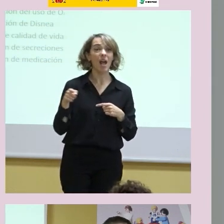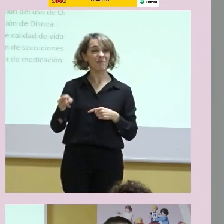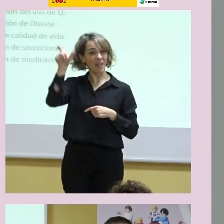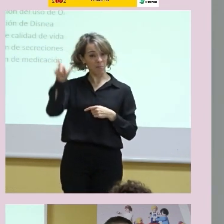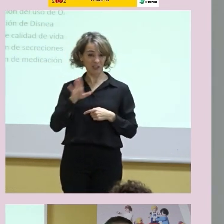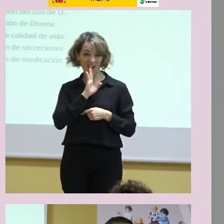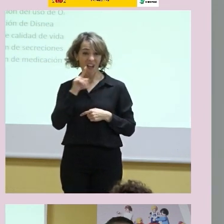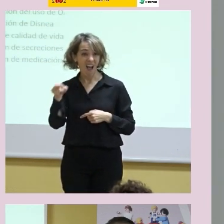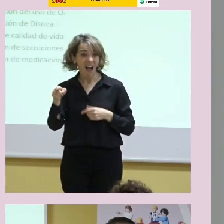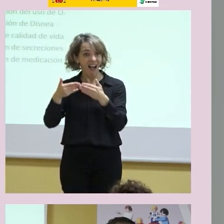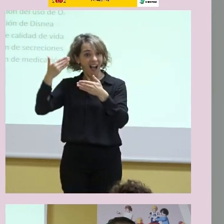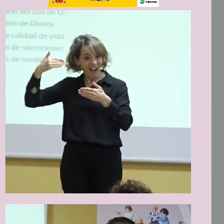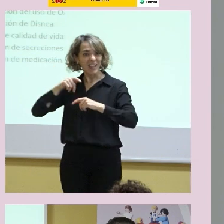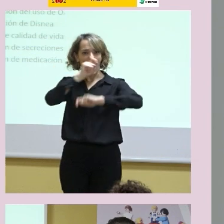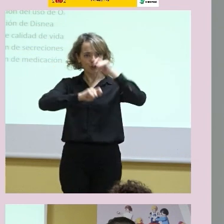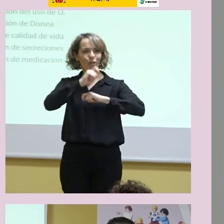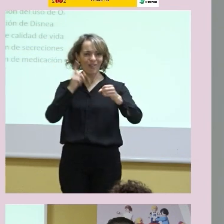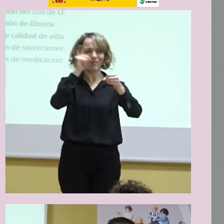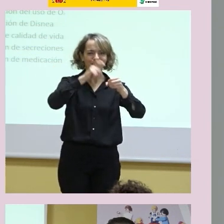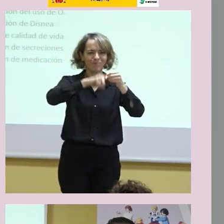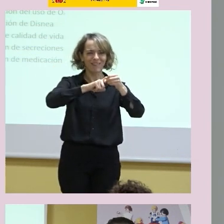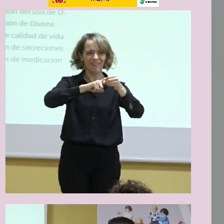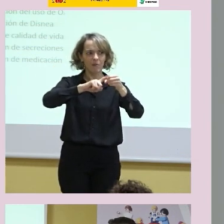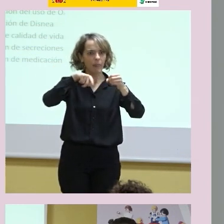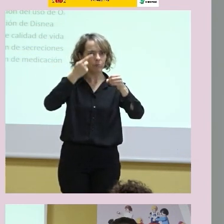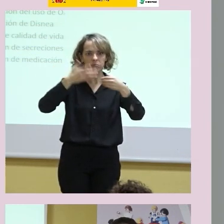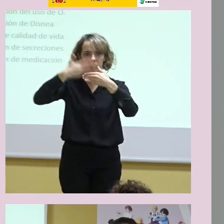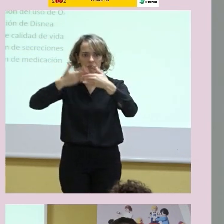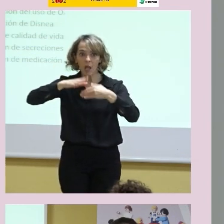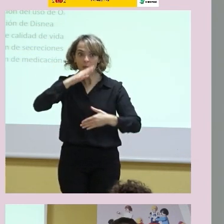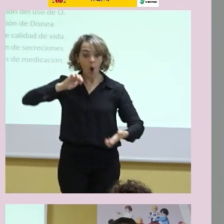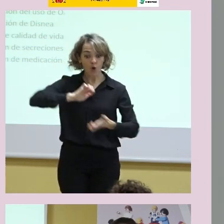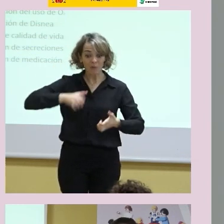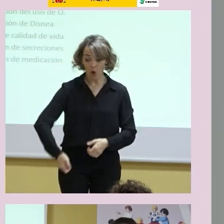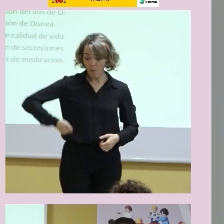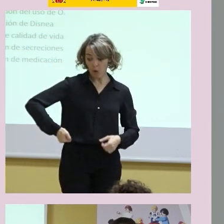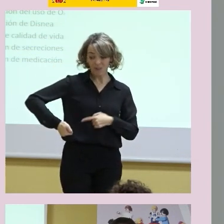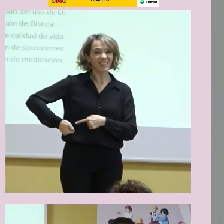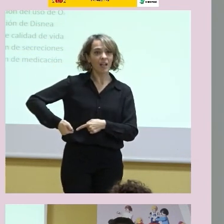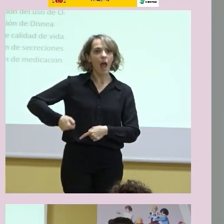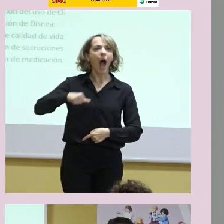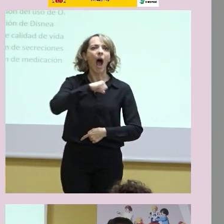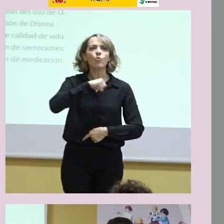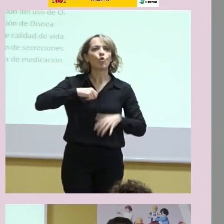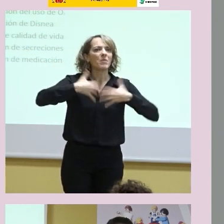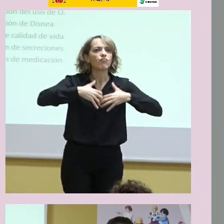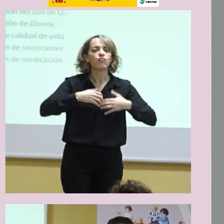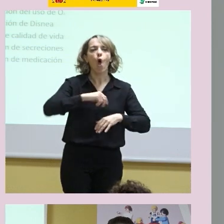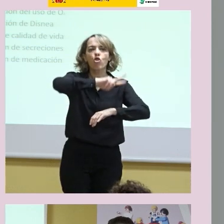acudía a una asociación, eso se vio limitado porque el compresor portátil, si lo conocéis, tiene una autonomía de 2